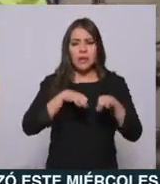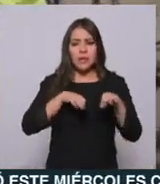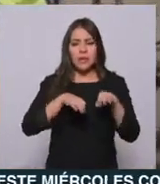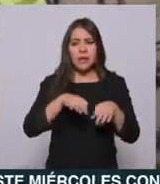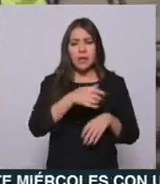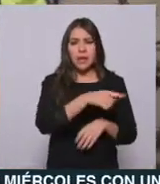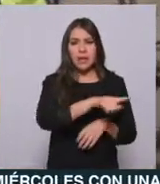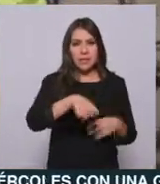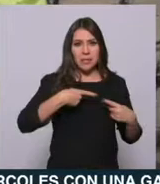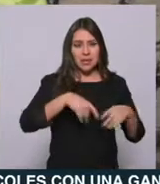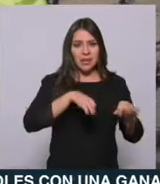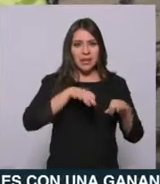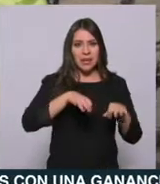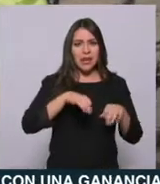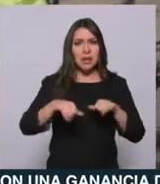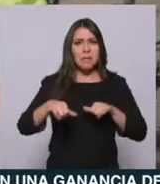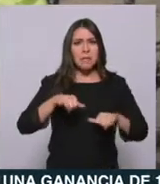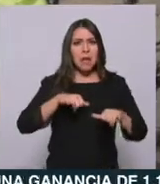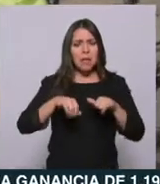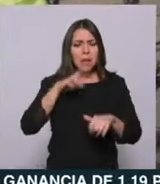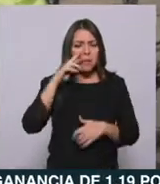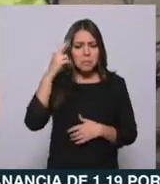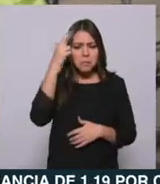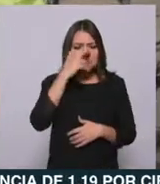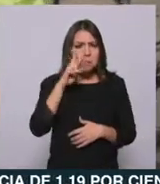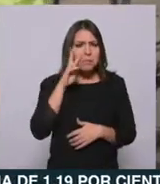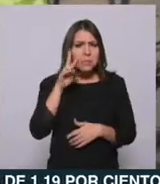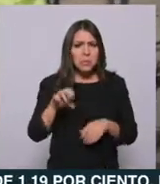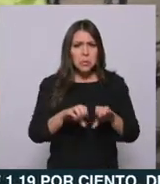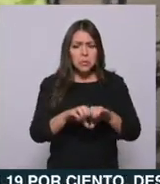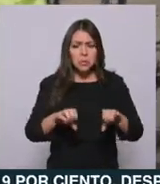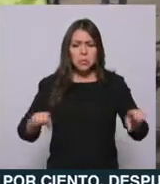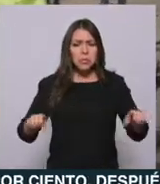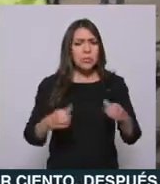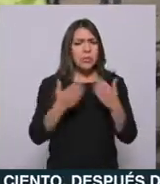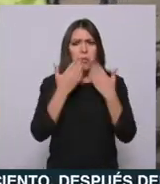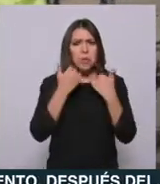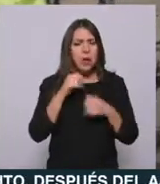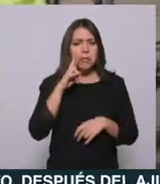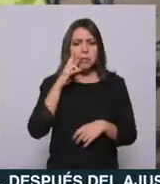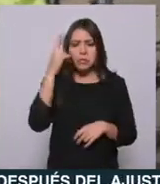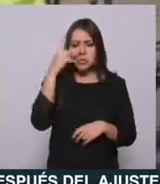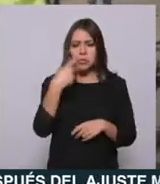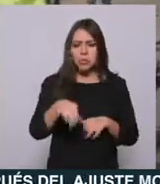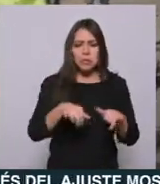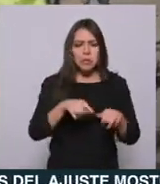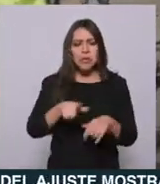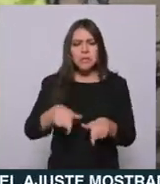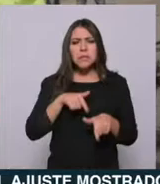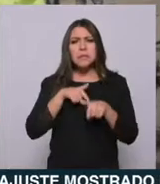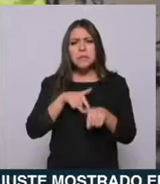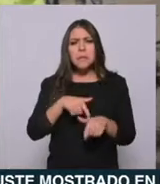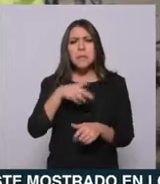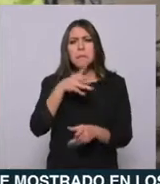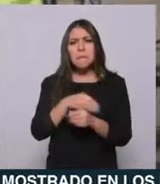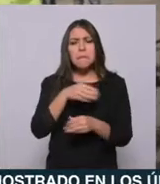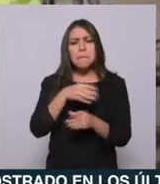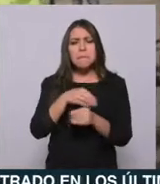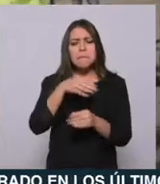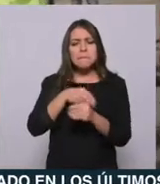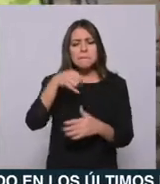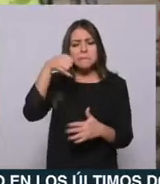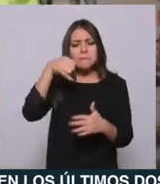mapas no pasaba ese tubo. En su mapa corre lateral. ¿Sí? Ellos siguieron haciendo, si no me